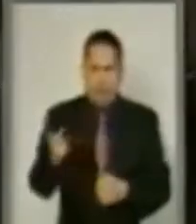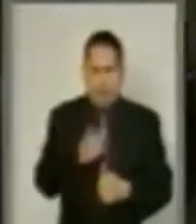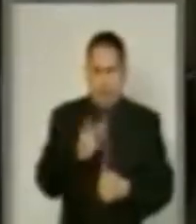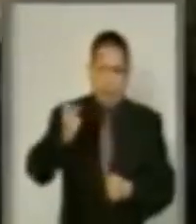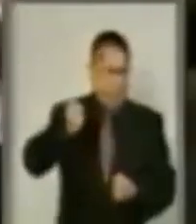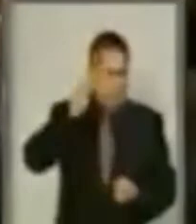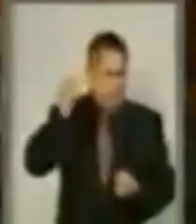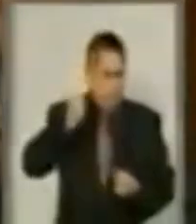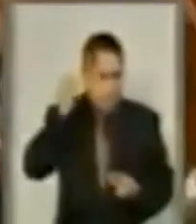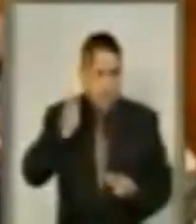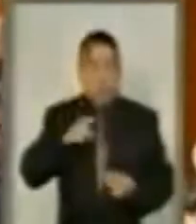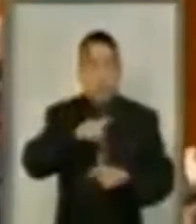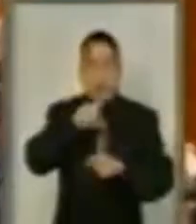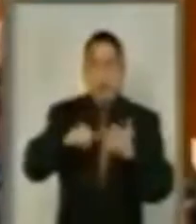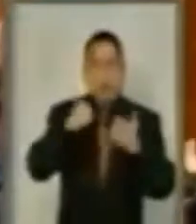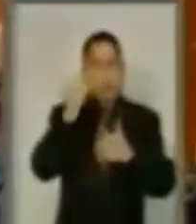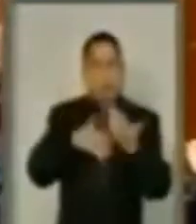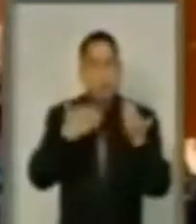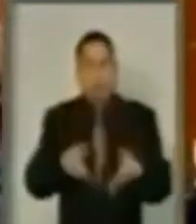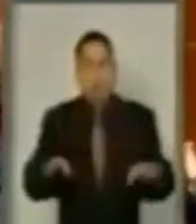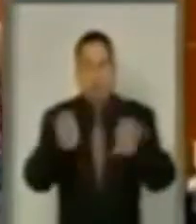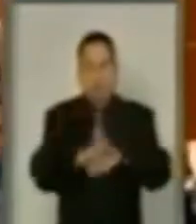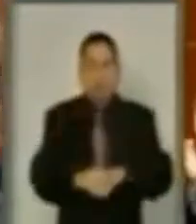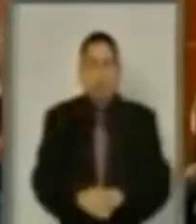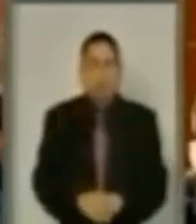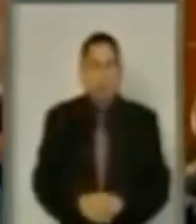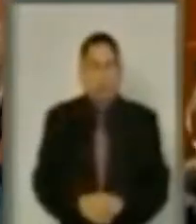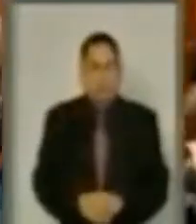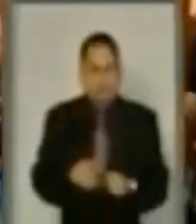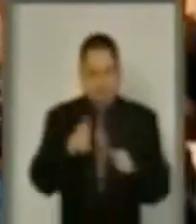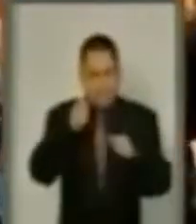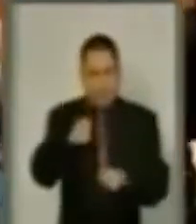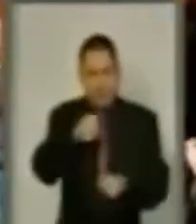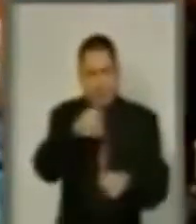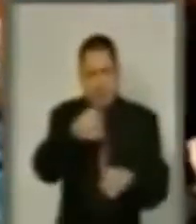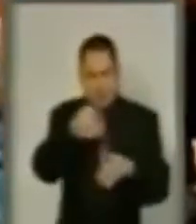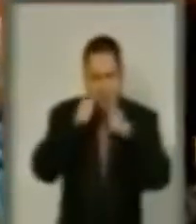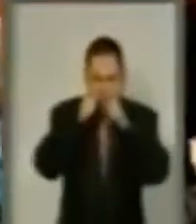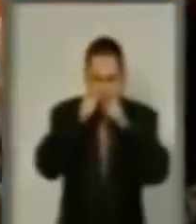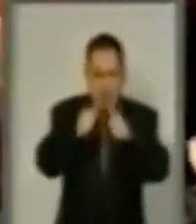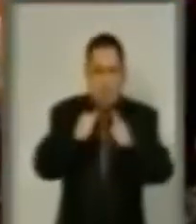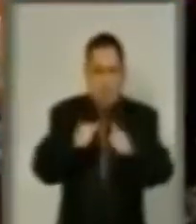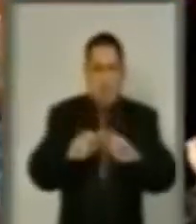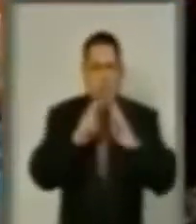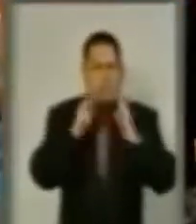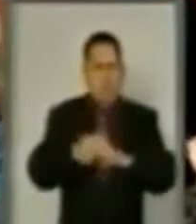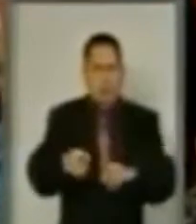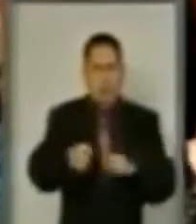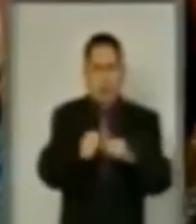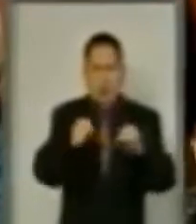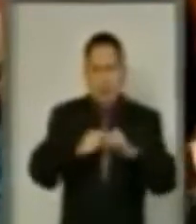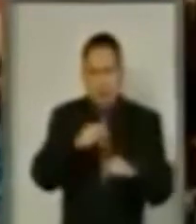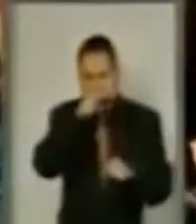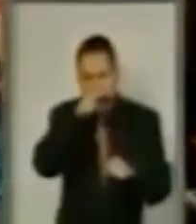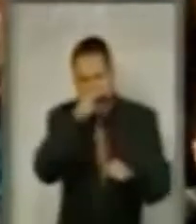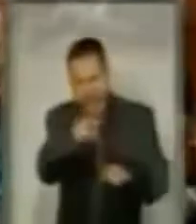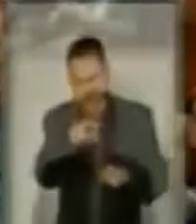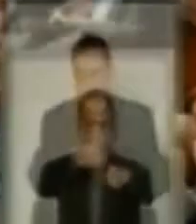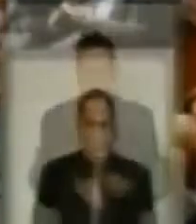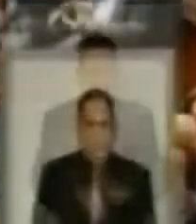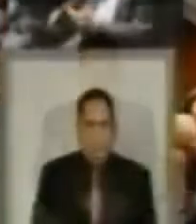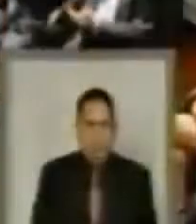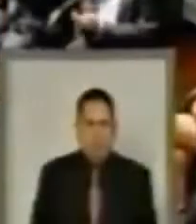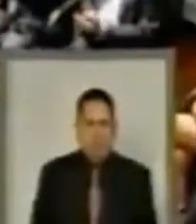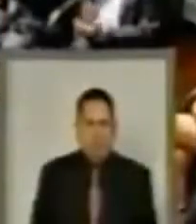El primer ministro de Canadá, Justin Trudeau, arribó a la sede del Senado de la República para la sesión solemne, en donde emitió un discurso dirigido al